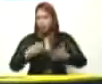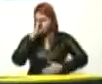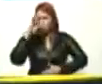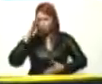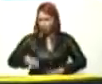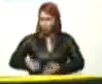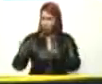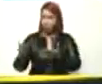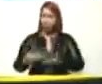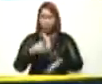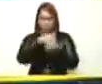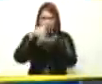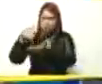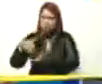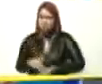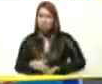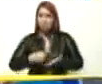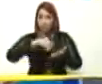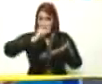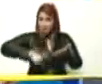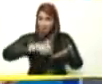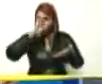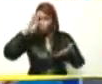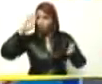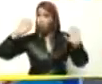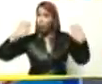mande, Diosdado la manda, confirma de él,